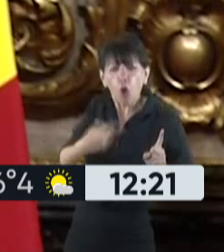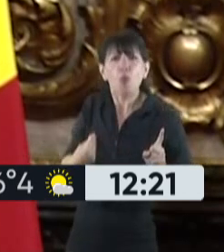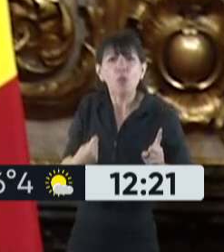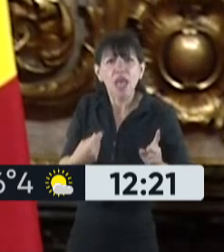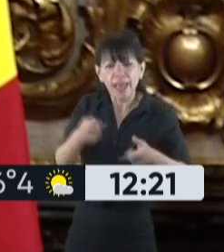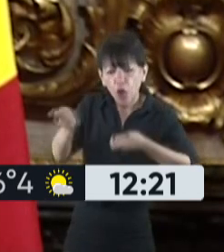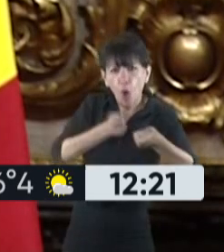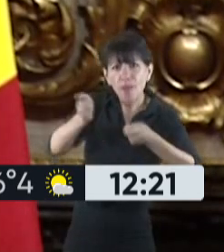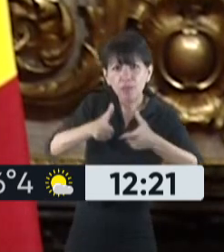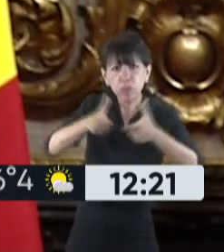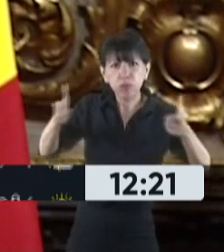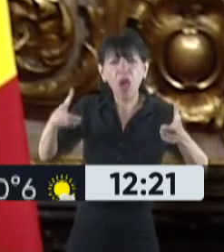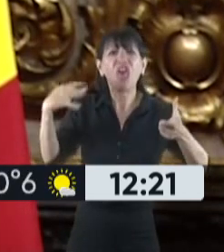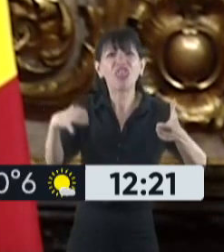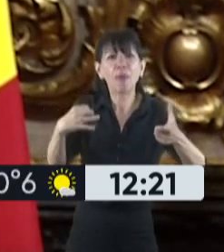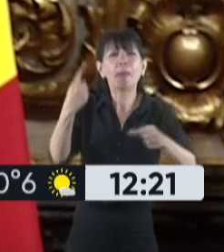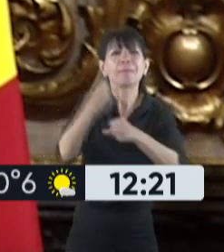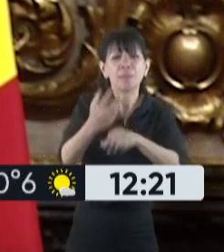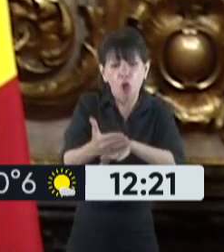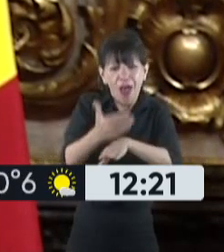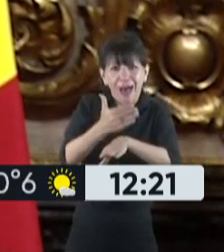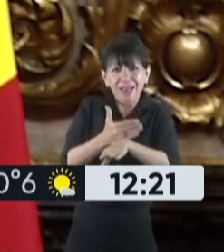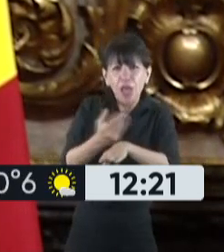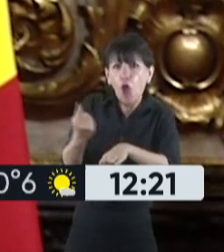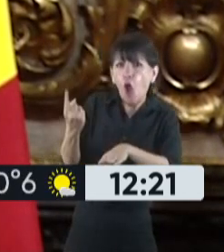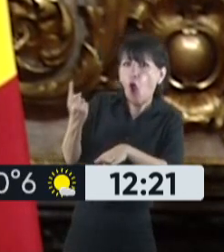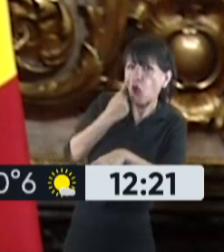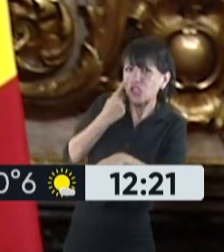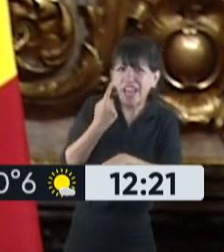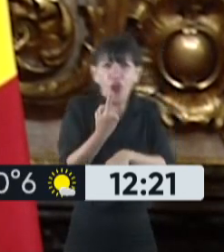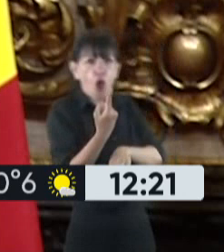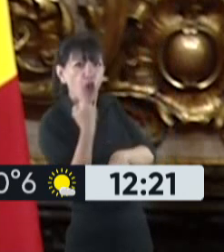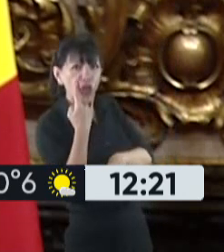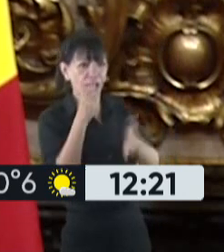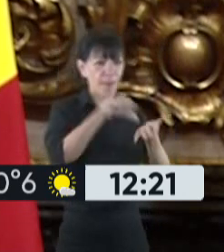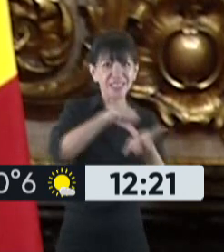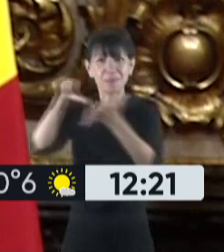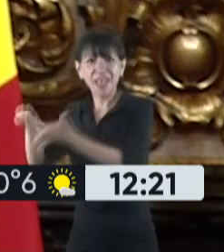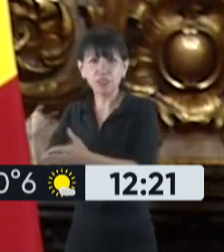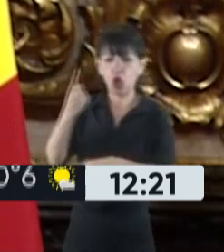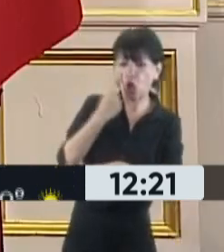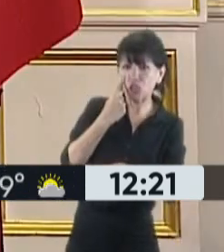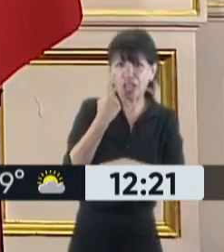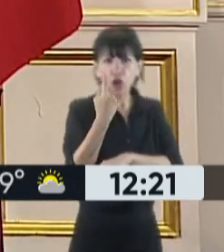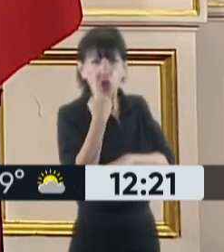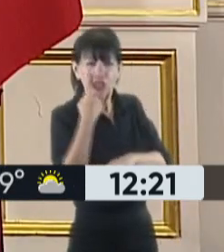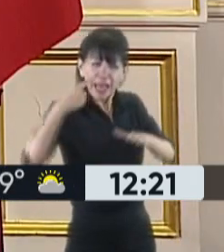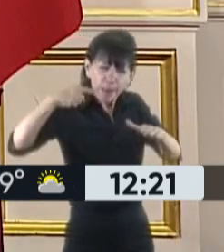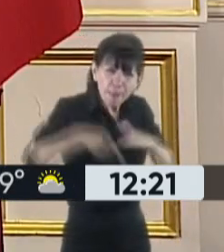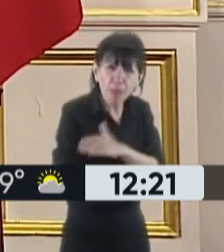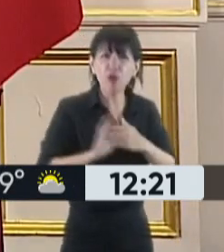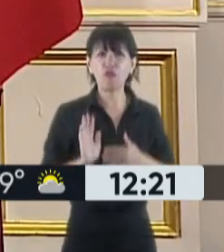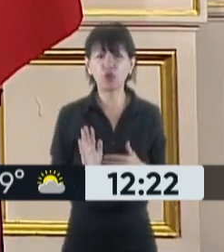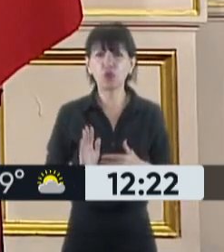un conocimiento recíproco, un mejor conocimiento recíproco. Y creo que en este momento la historia y